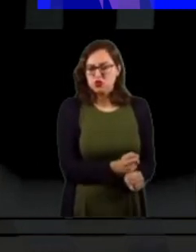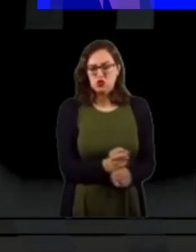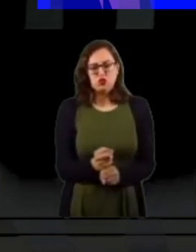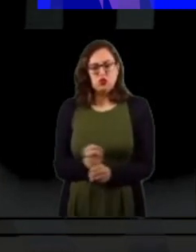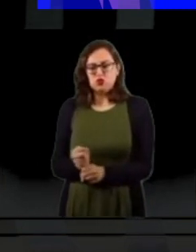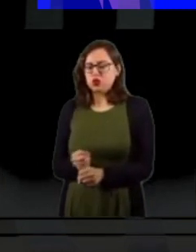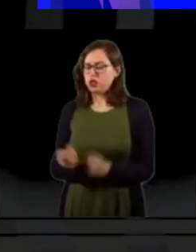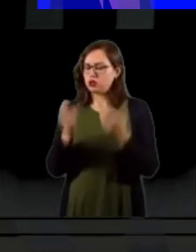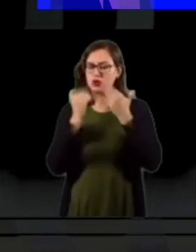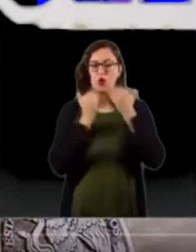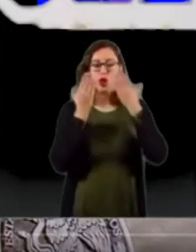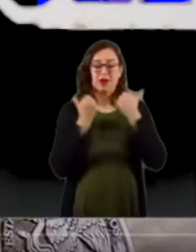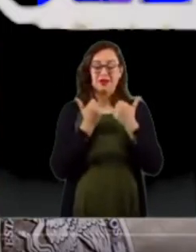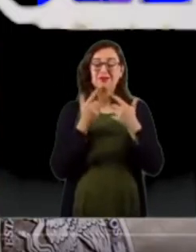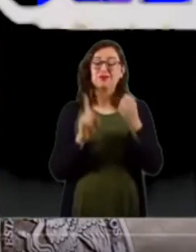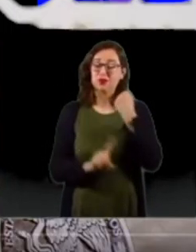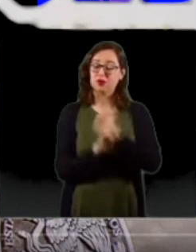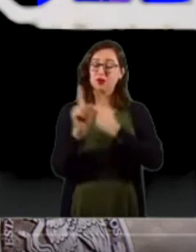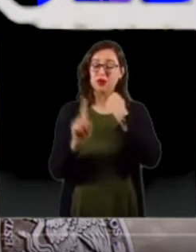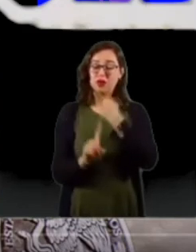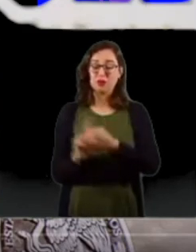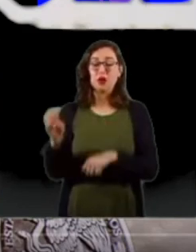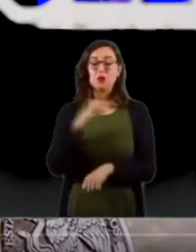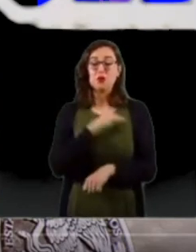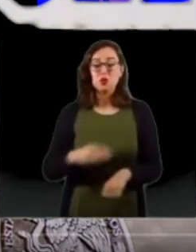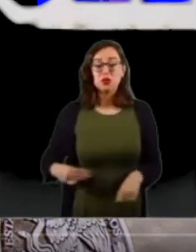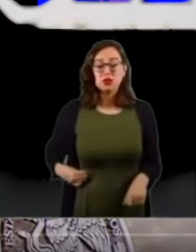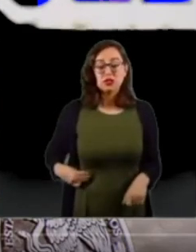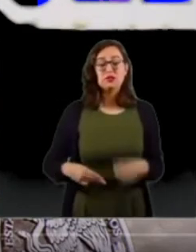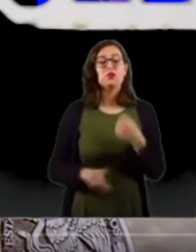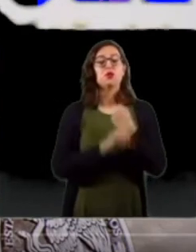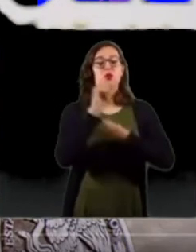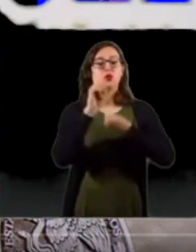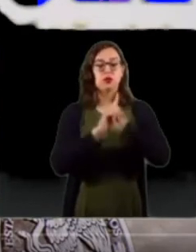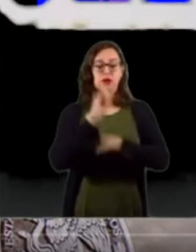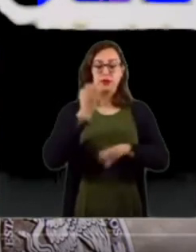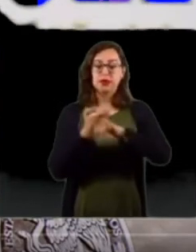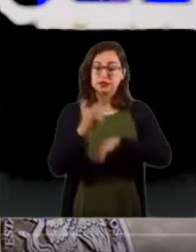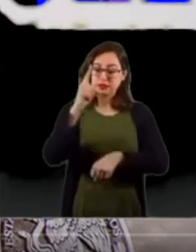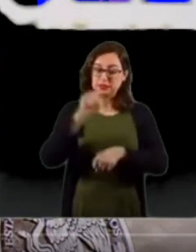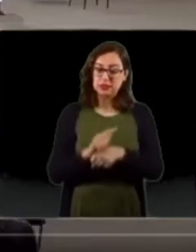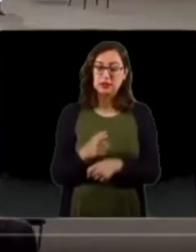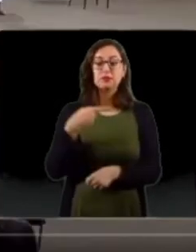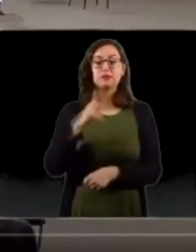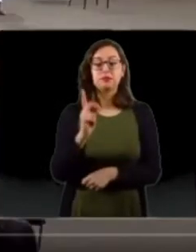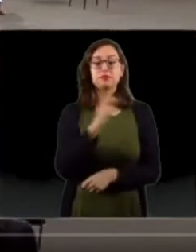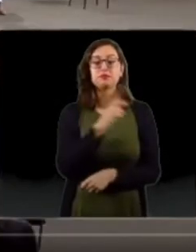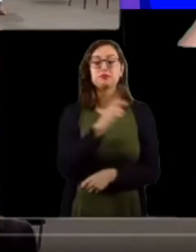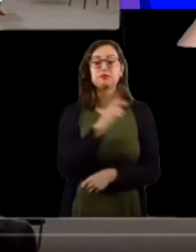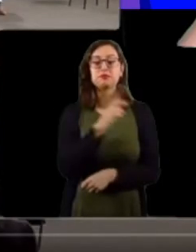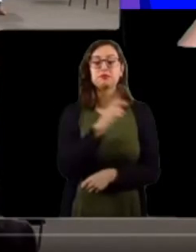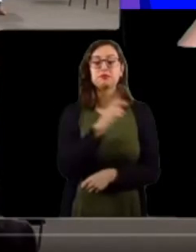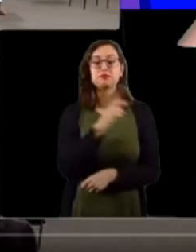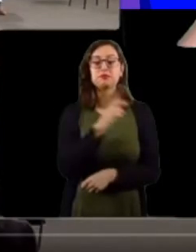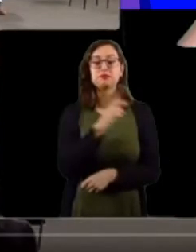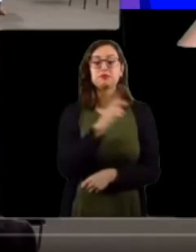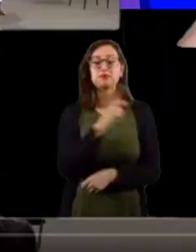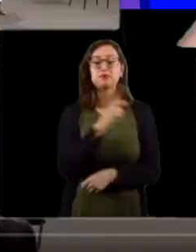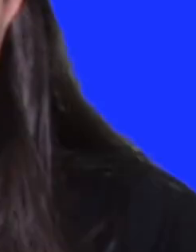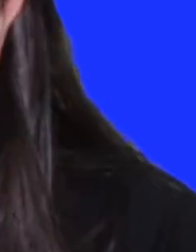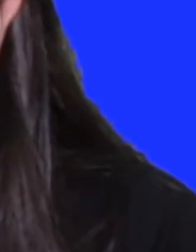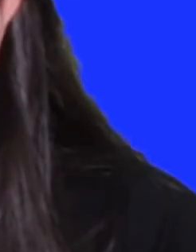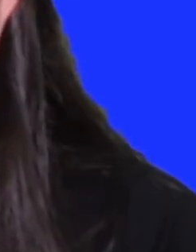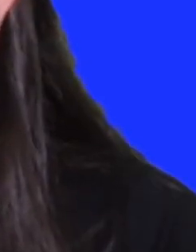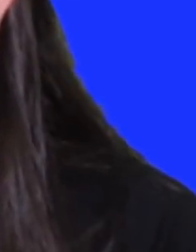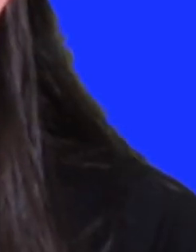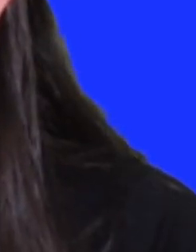autosalicidades, pero vamos a erradicarla profundamente. Muchas gracias. Ahí lo tienen familias, un